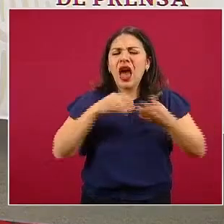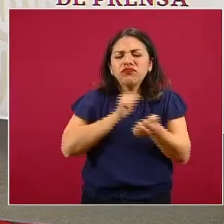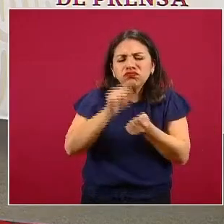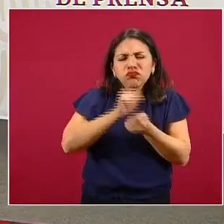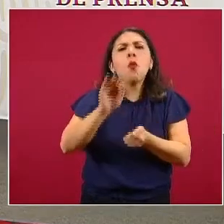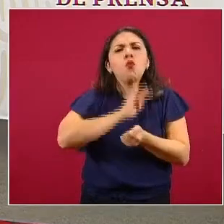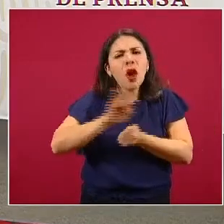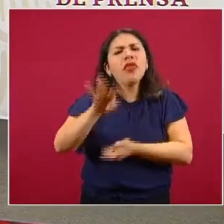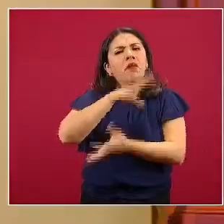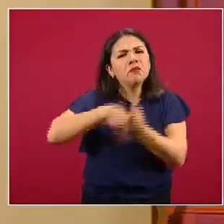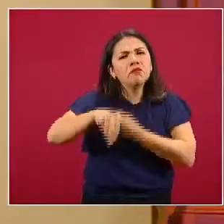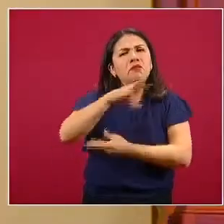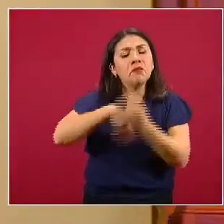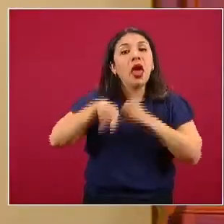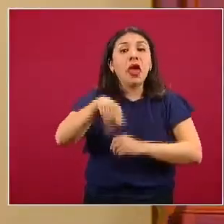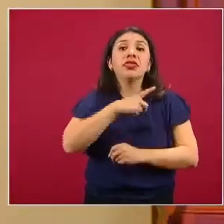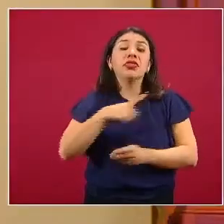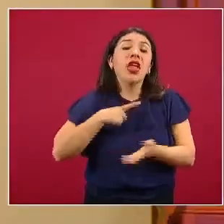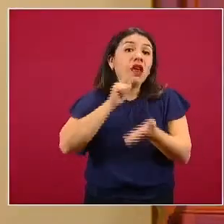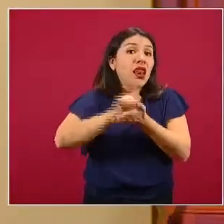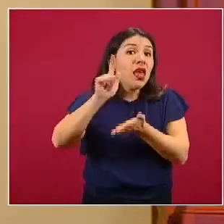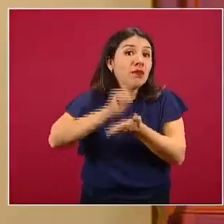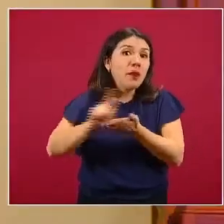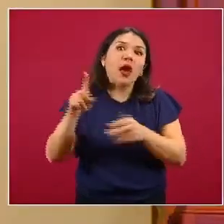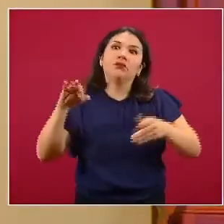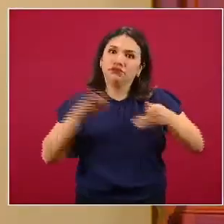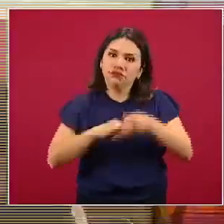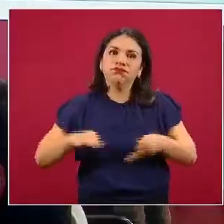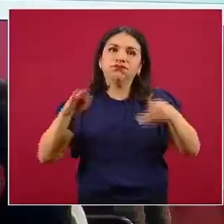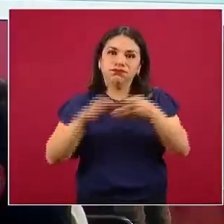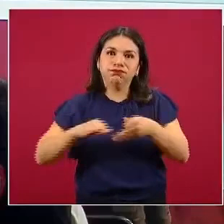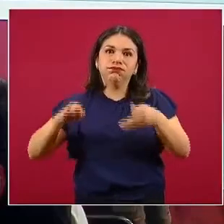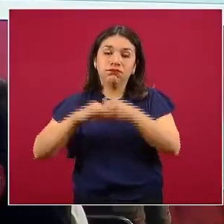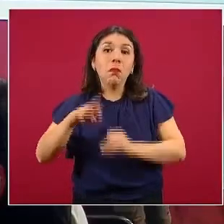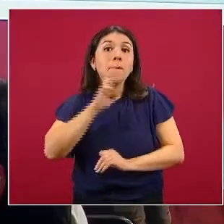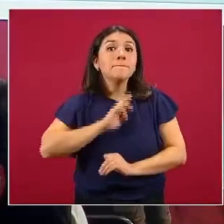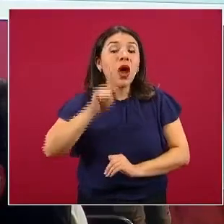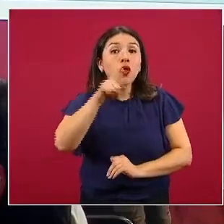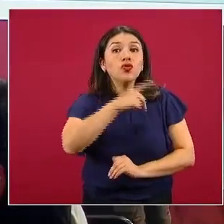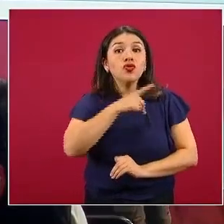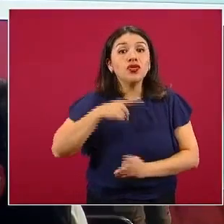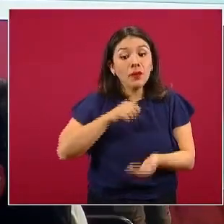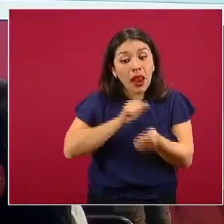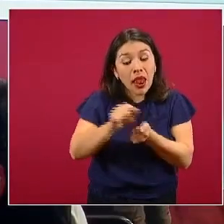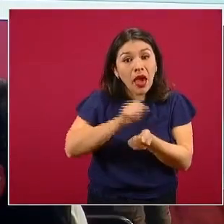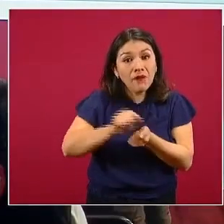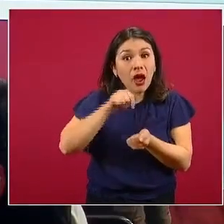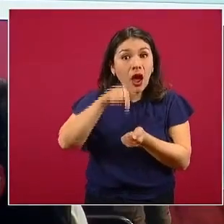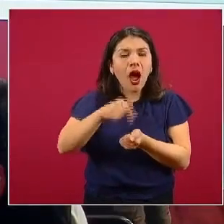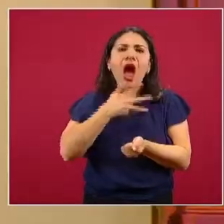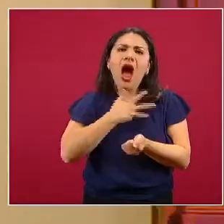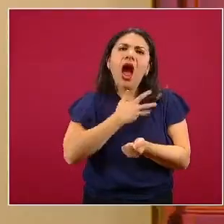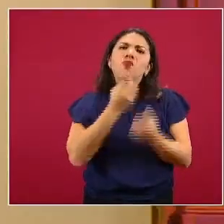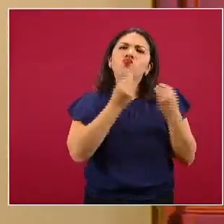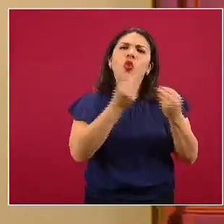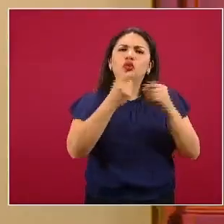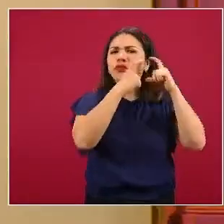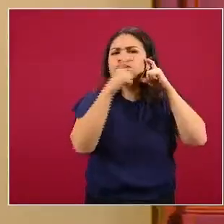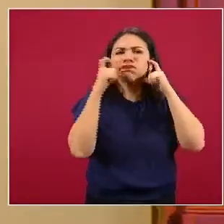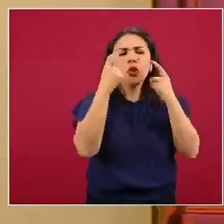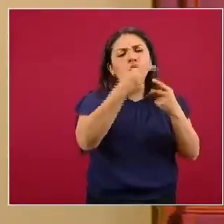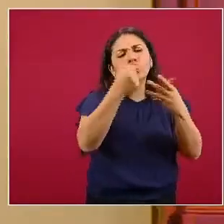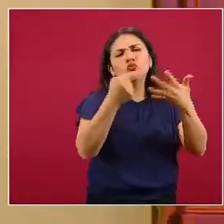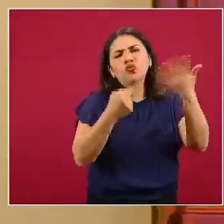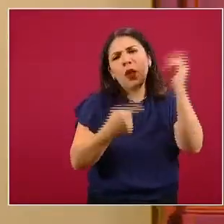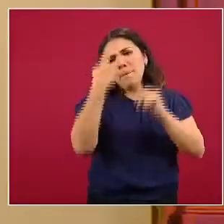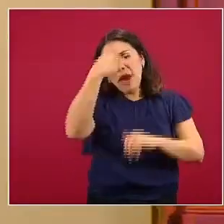mismo deben de tener un aseo, una limpieza constante. Preferentemente debemos de tener varios cubrebocas